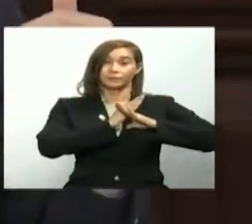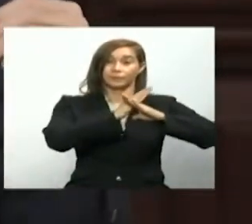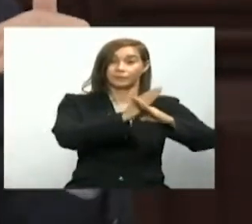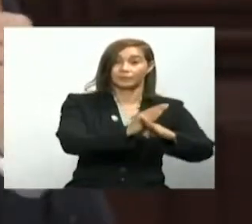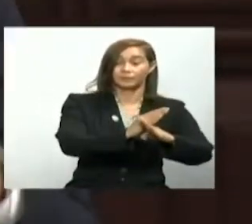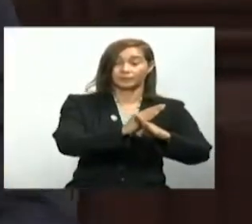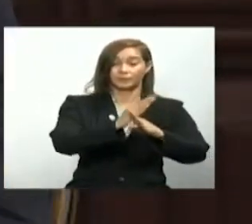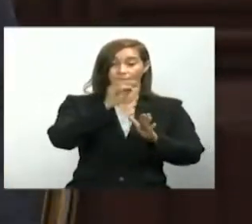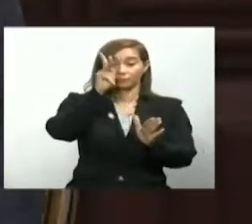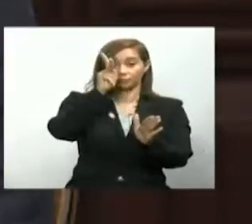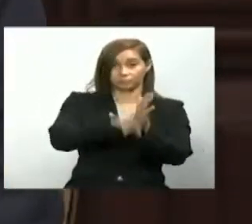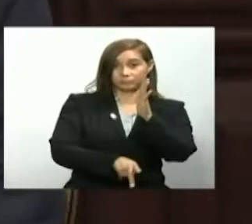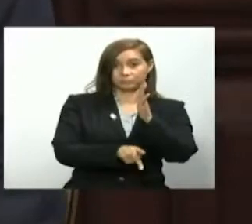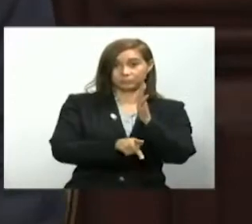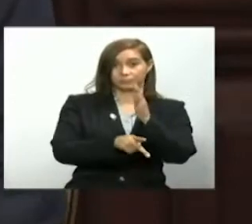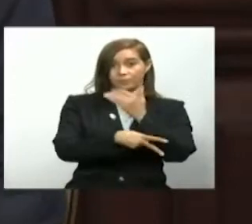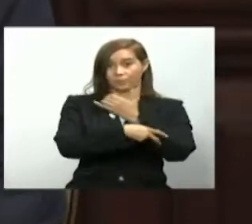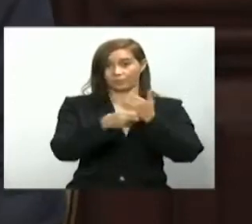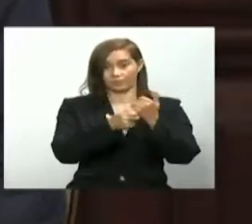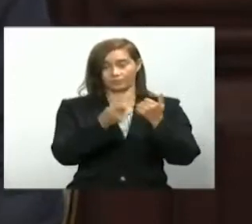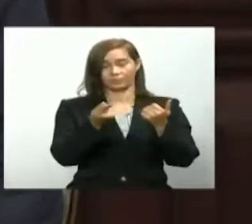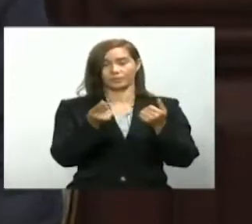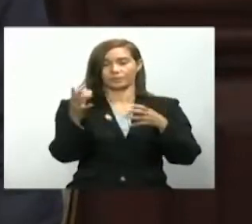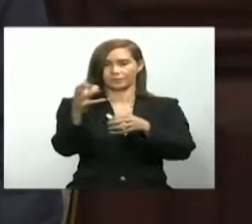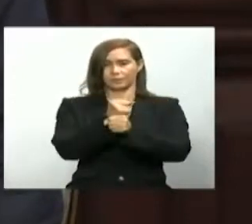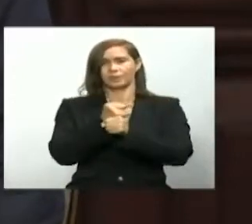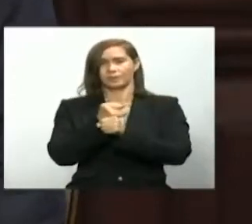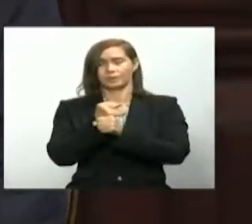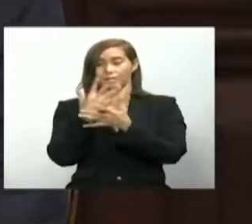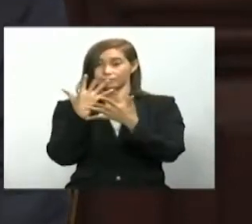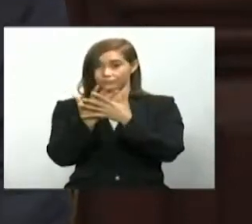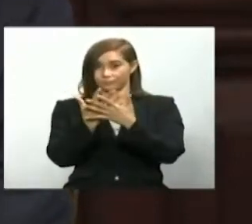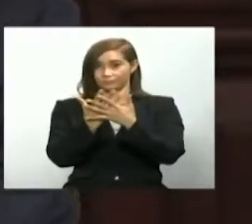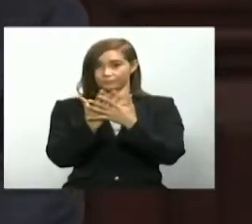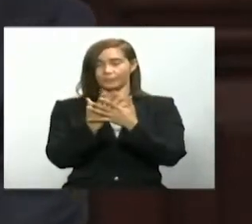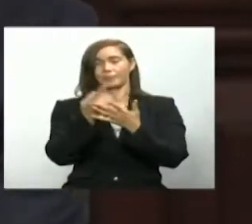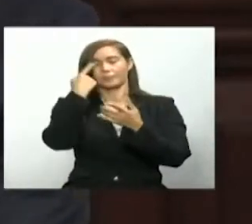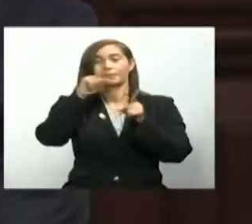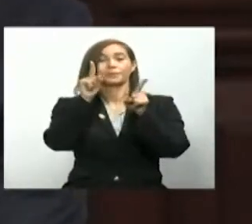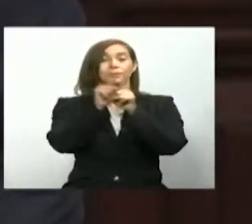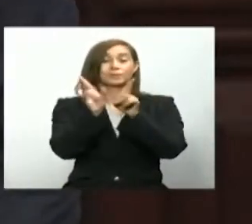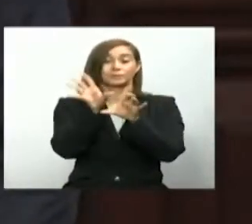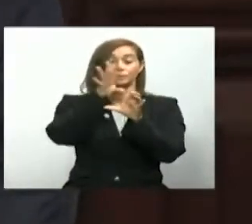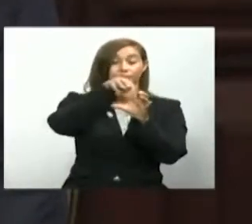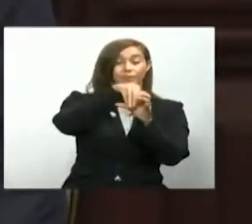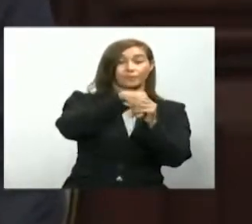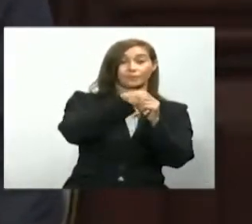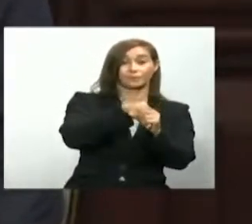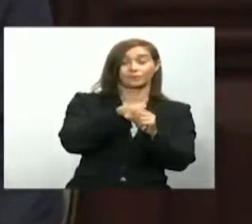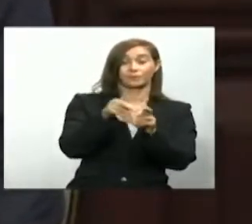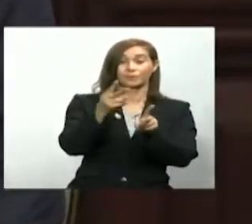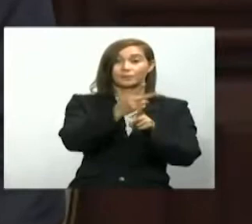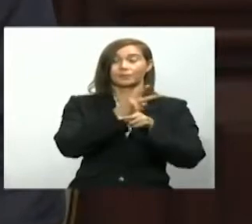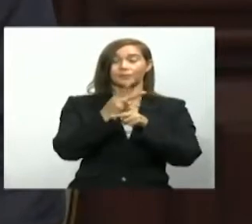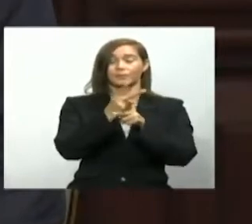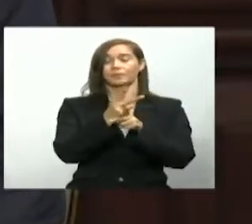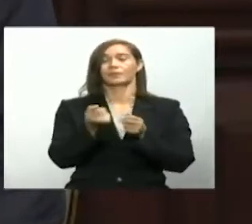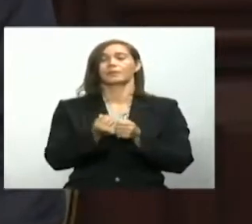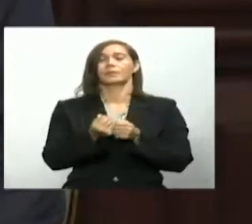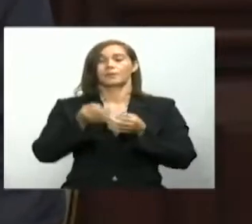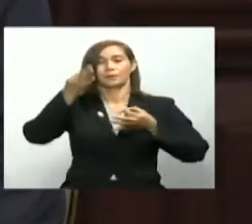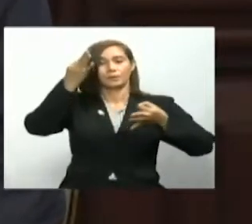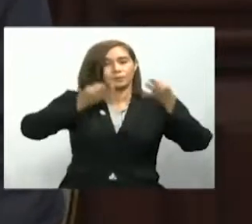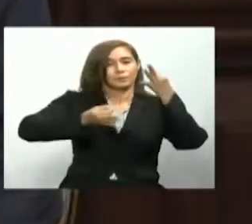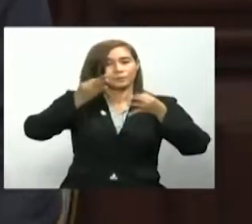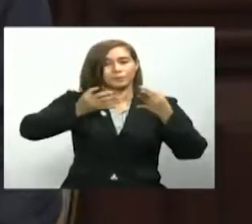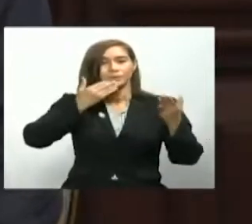de los caballeros para continuar paulatinamente con el resto de los destacamentos de los diferentes municipios del país sostuvo el presidente